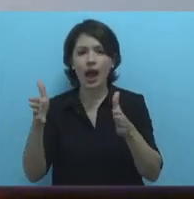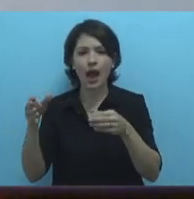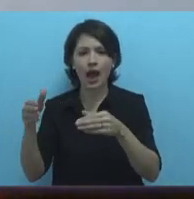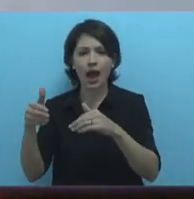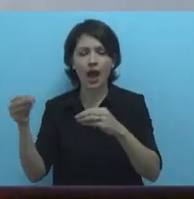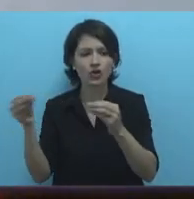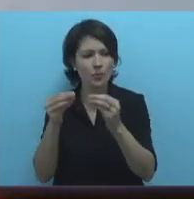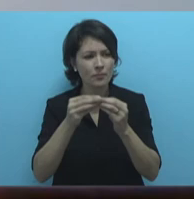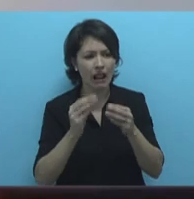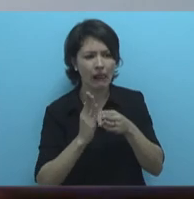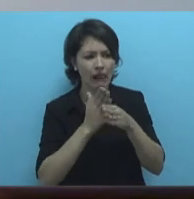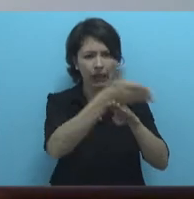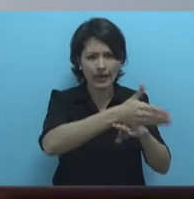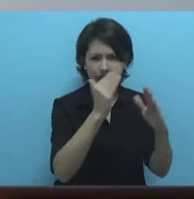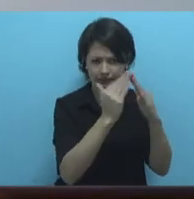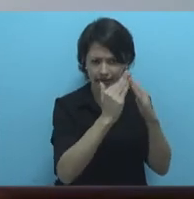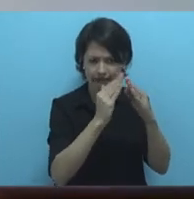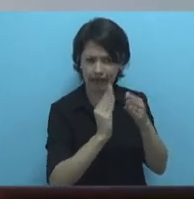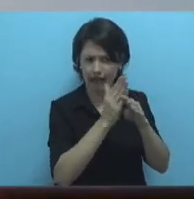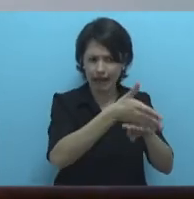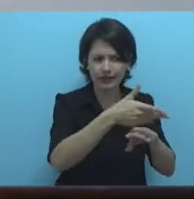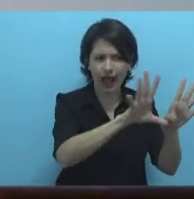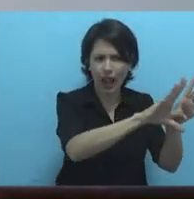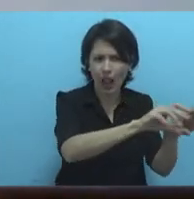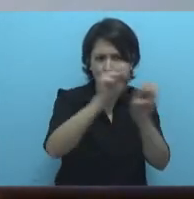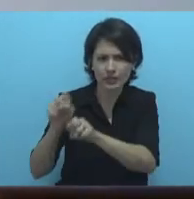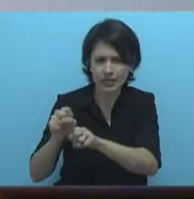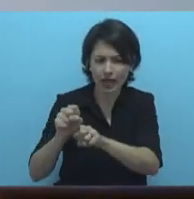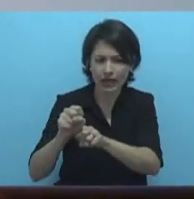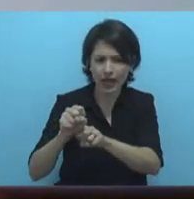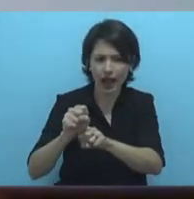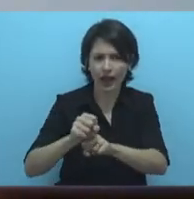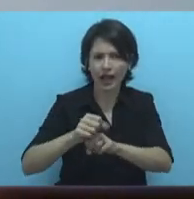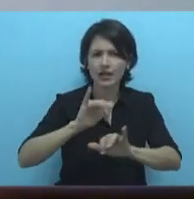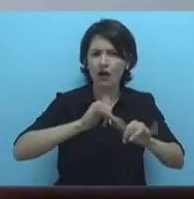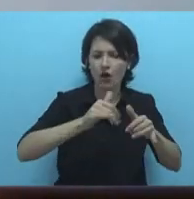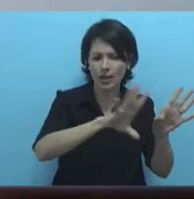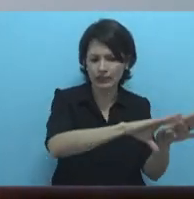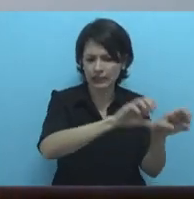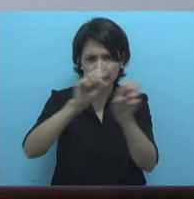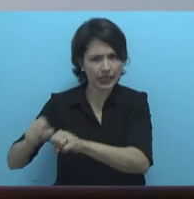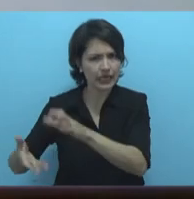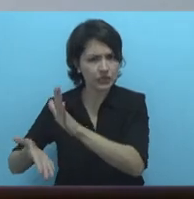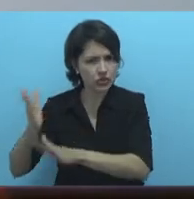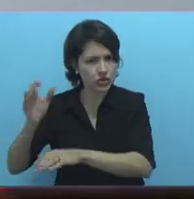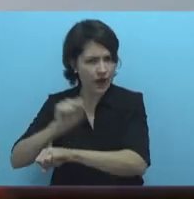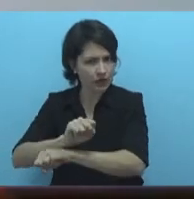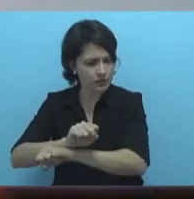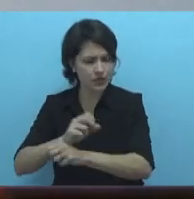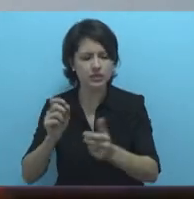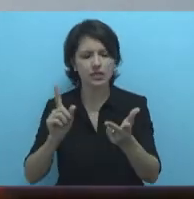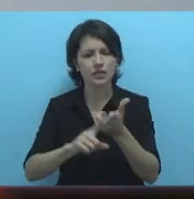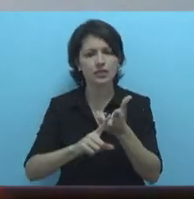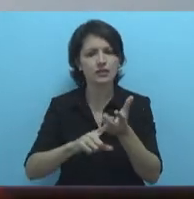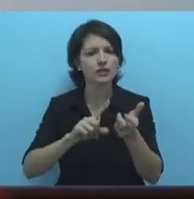sin una orden a una vivienda arrastrando a un joven y a su moto a la vía pública y se lo llevan de estribo se